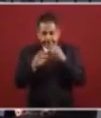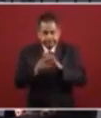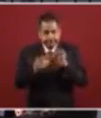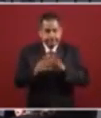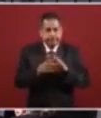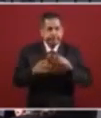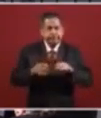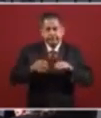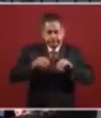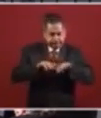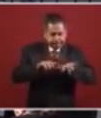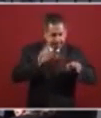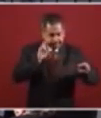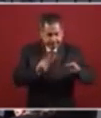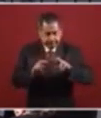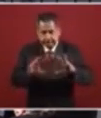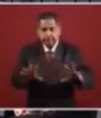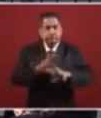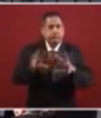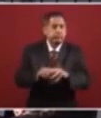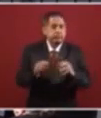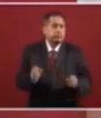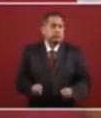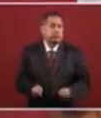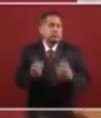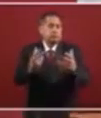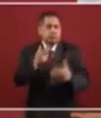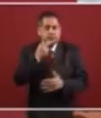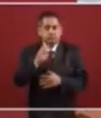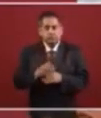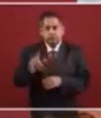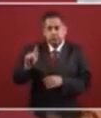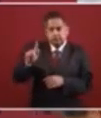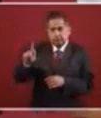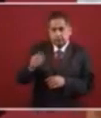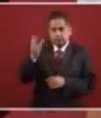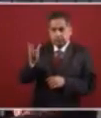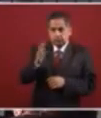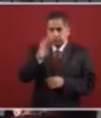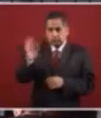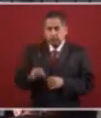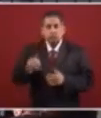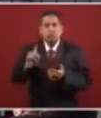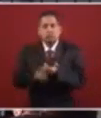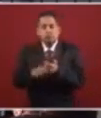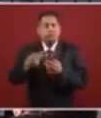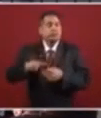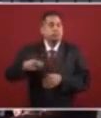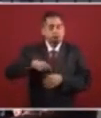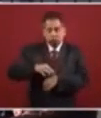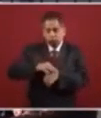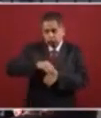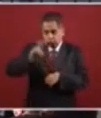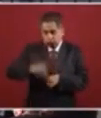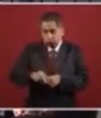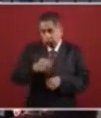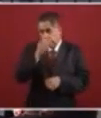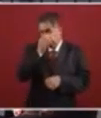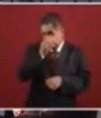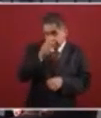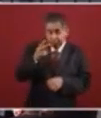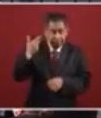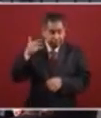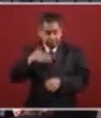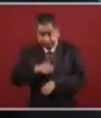estructuras de redes se desprende que el total de usuarios el 73 por ciento correspondieron a personas reales y solamente como se